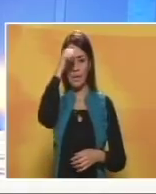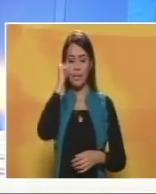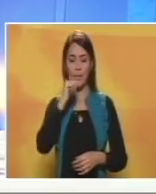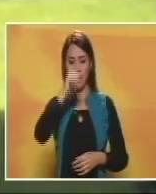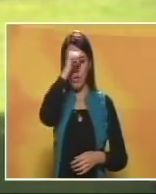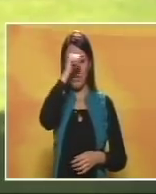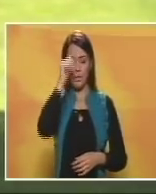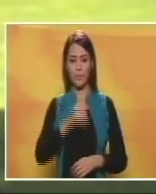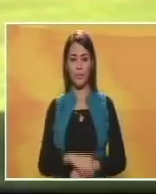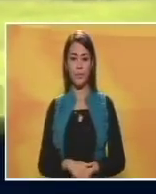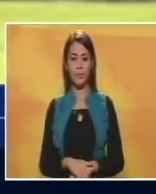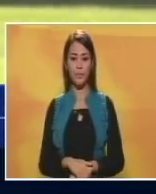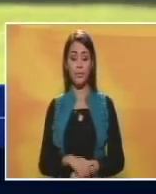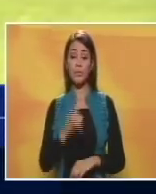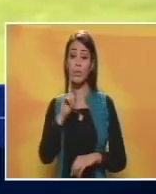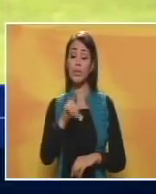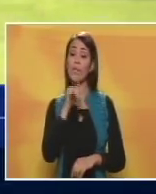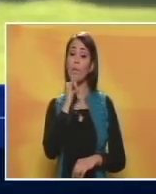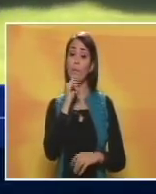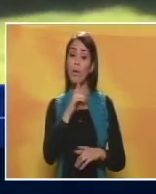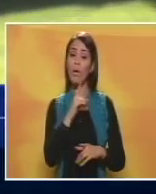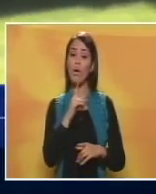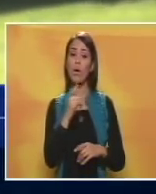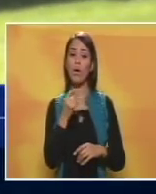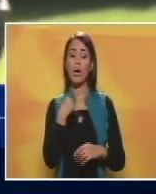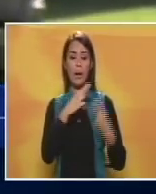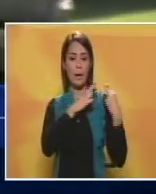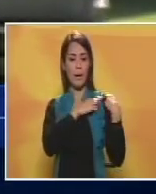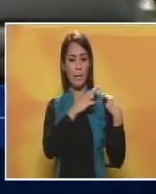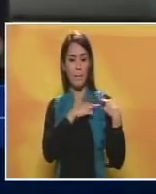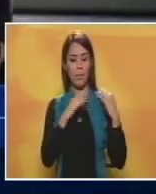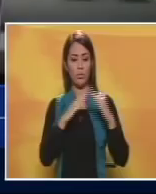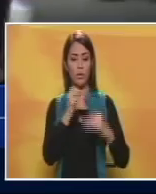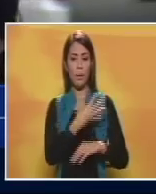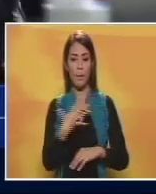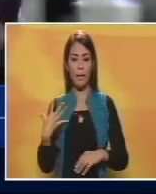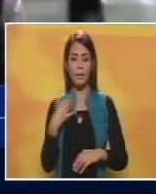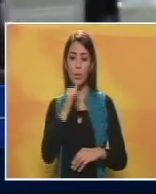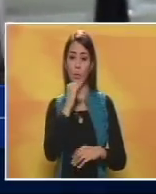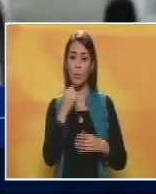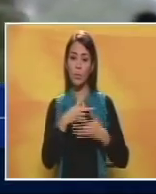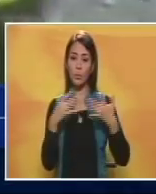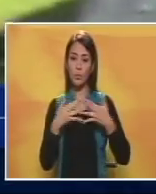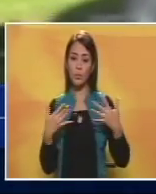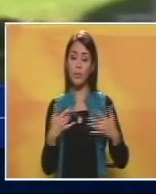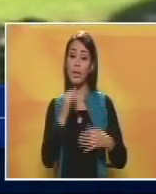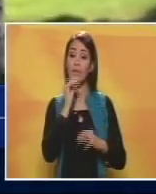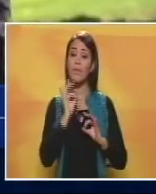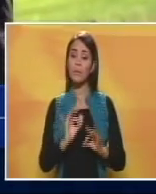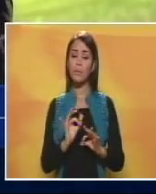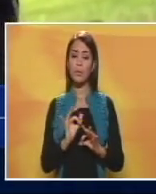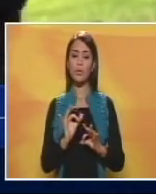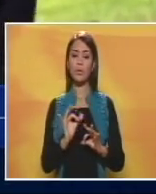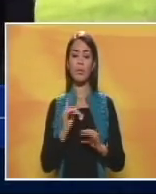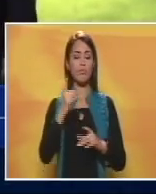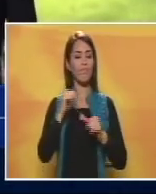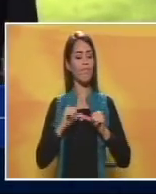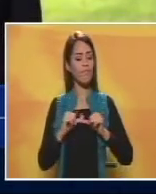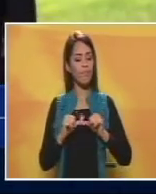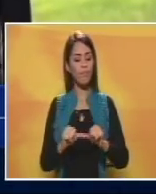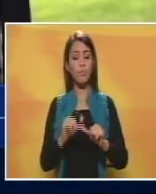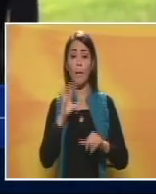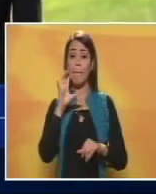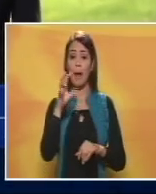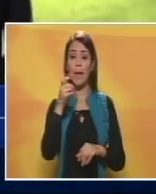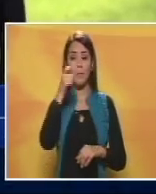previsto. Así lo informó la portavoz de la Casa Blanca, Sarah Sanders, en un comunicado. La funcionaria explicó que Trump permanecerá en su país